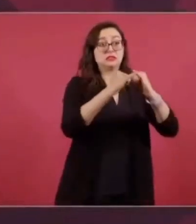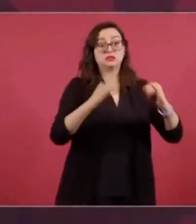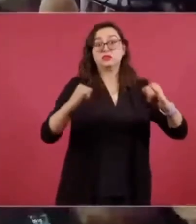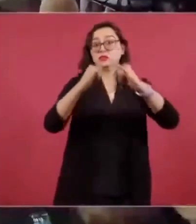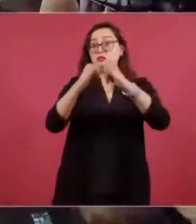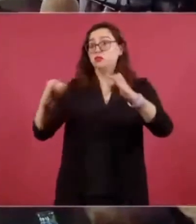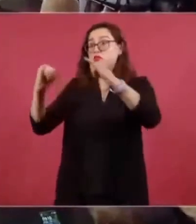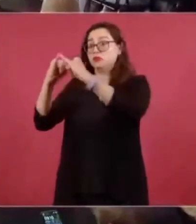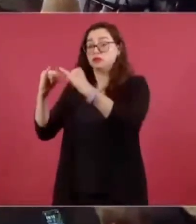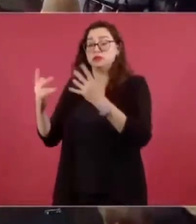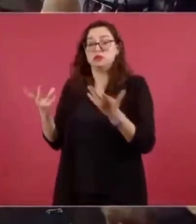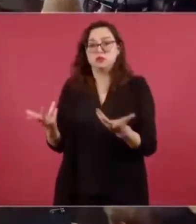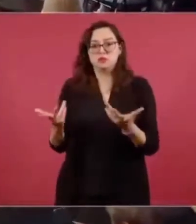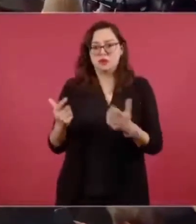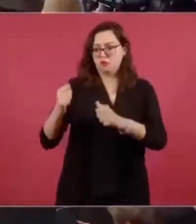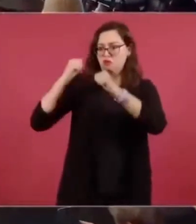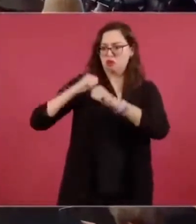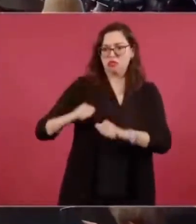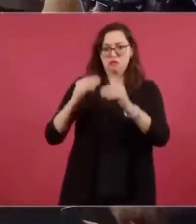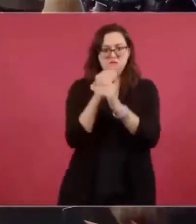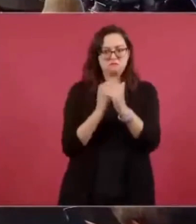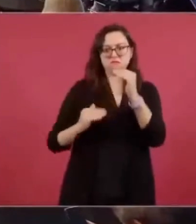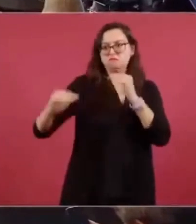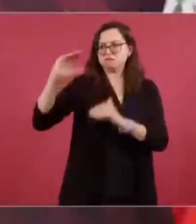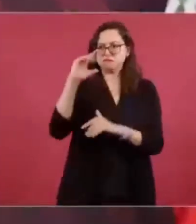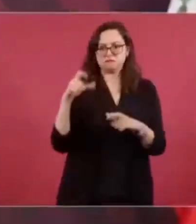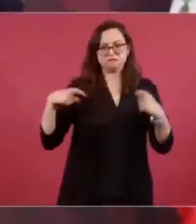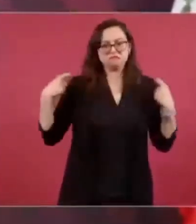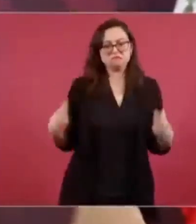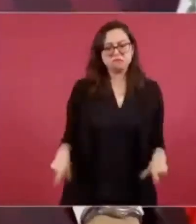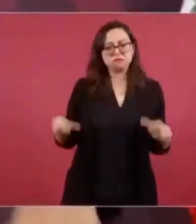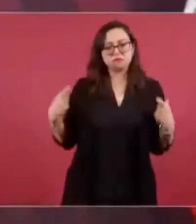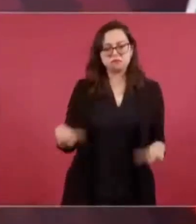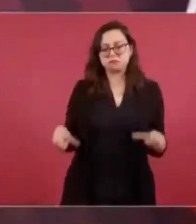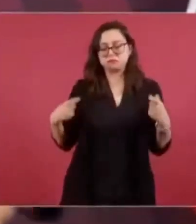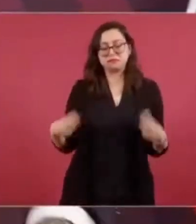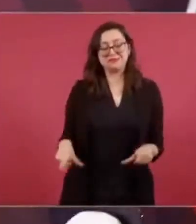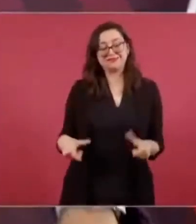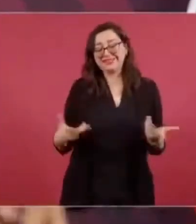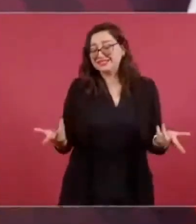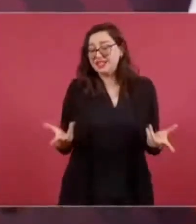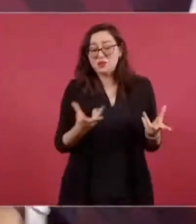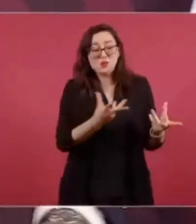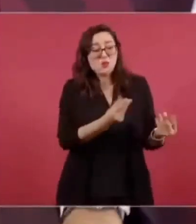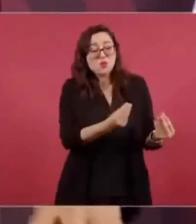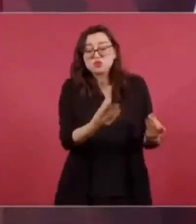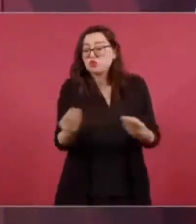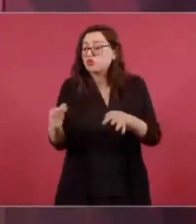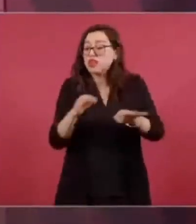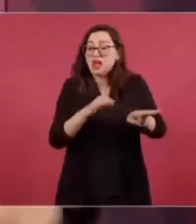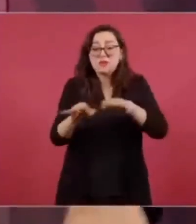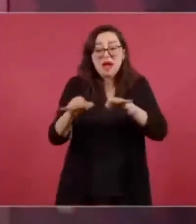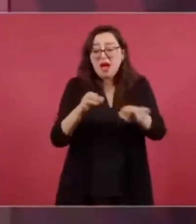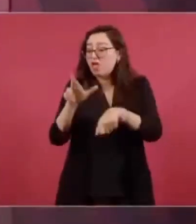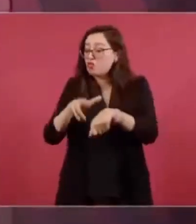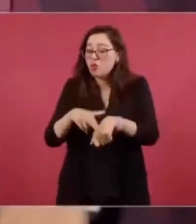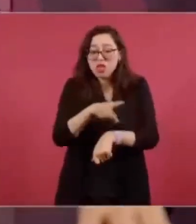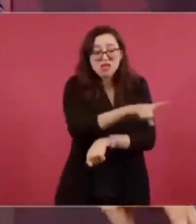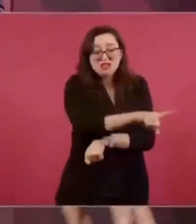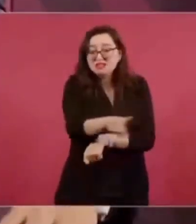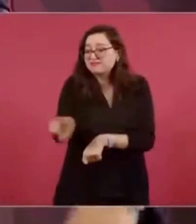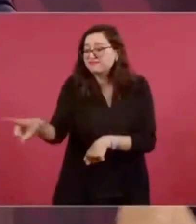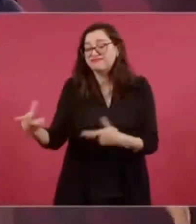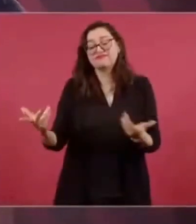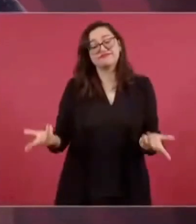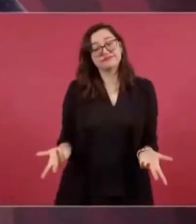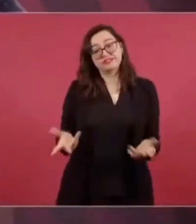se servían con la cuchara grande y decían, el problema está abajo. ¿Sí? Entonces vamos a recortar a los